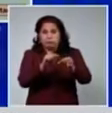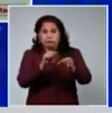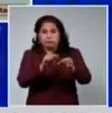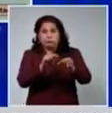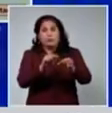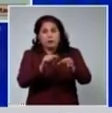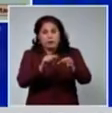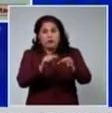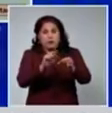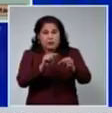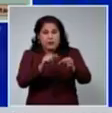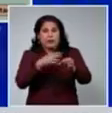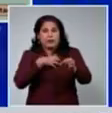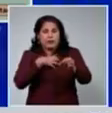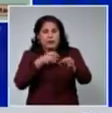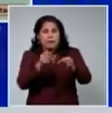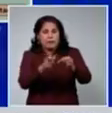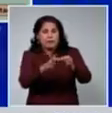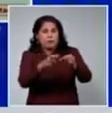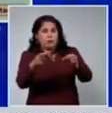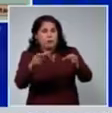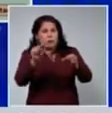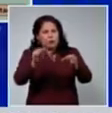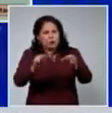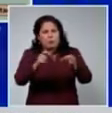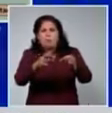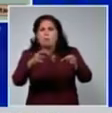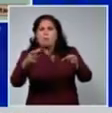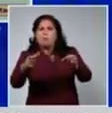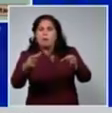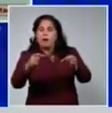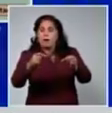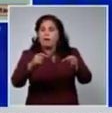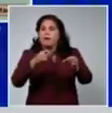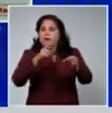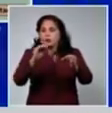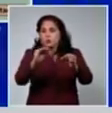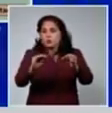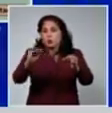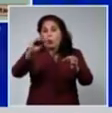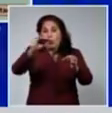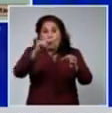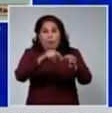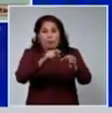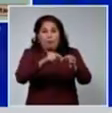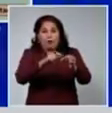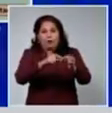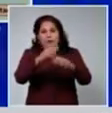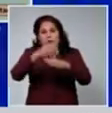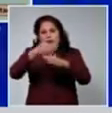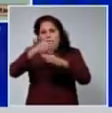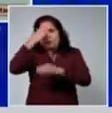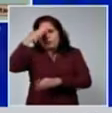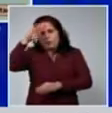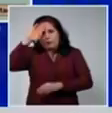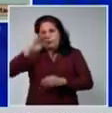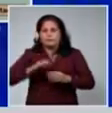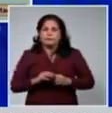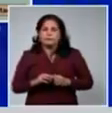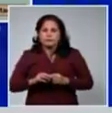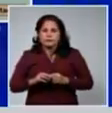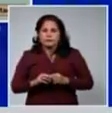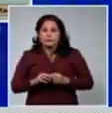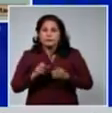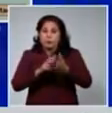él con tratamiento de los casos confirmados pues ya tiene una tasa superior de santiago de cuba y camagüey